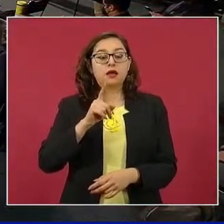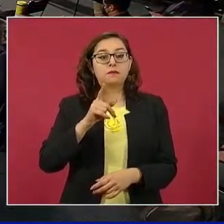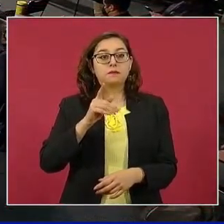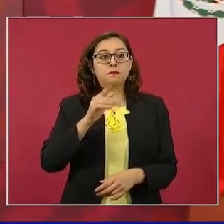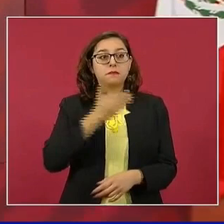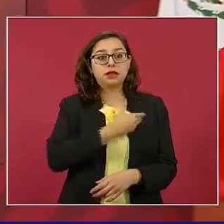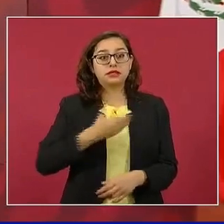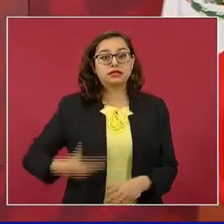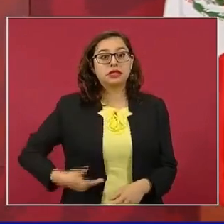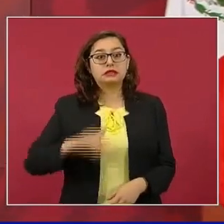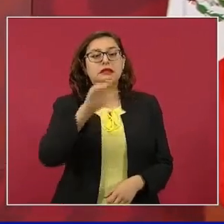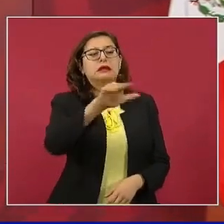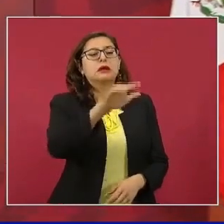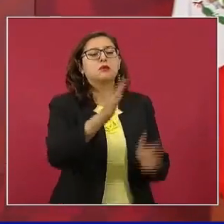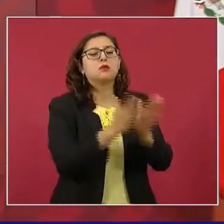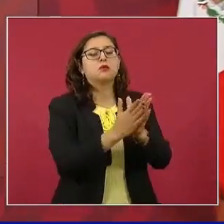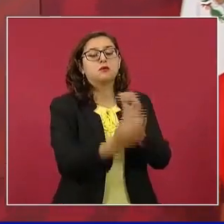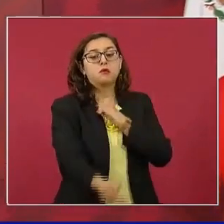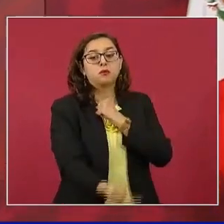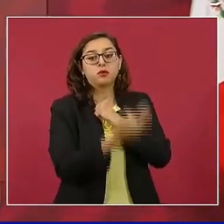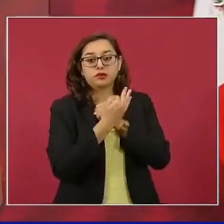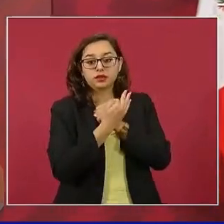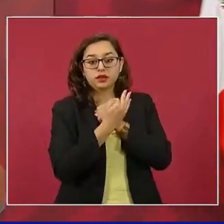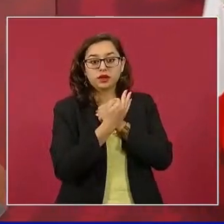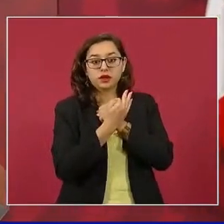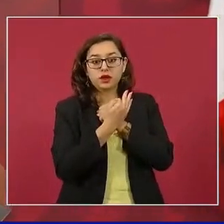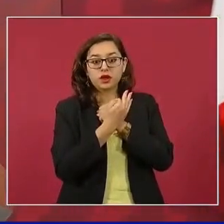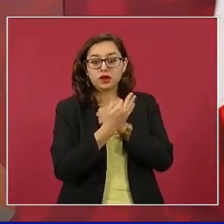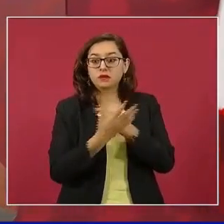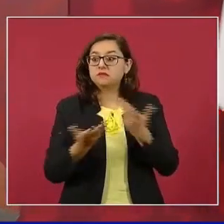presidente y miren lo que pasó,